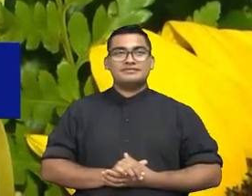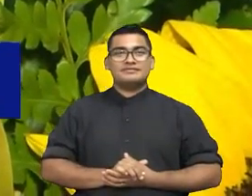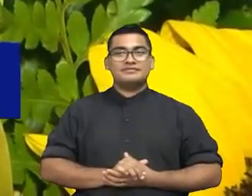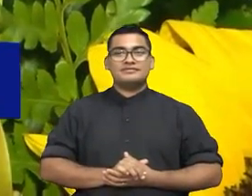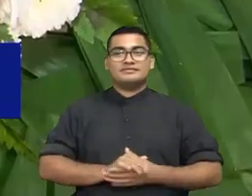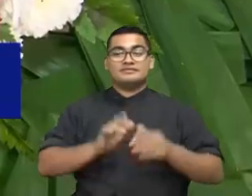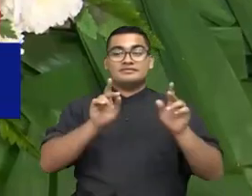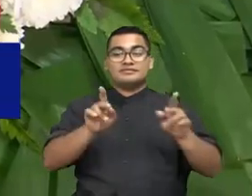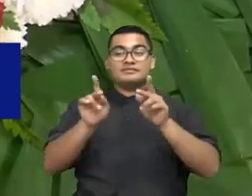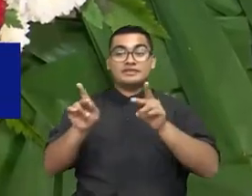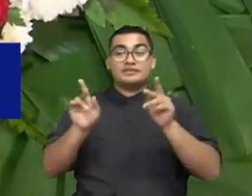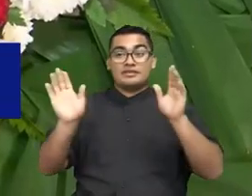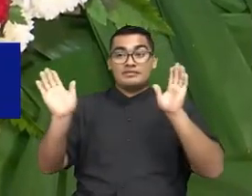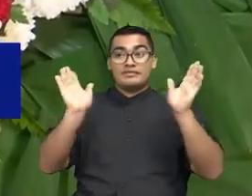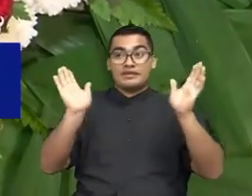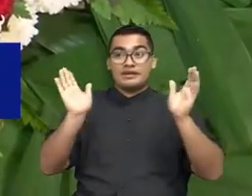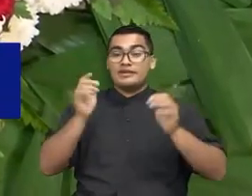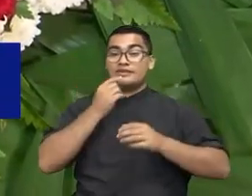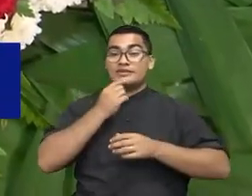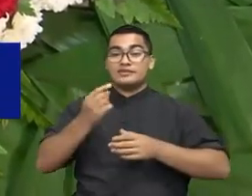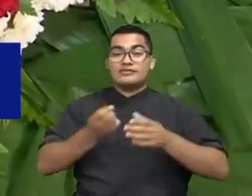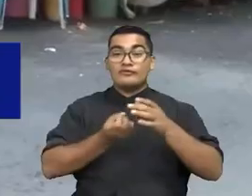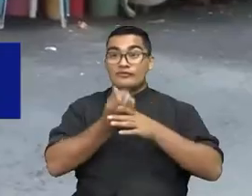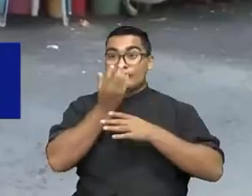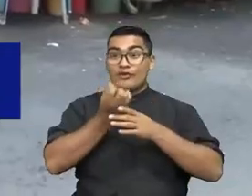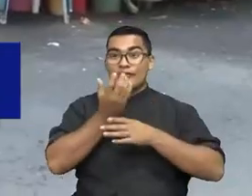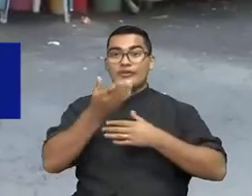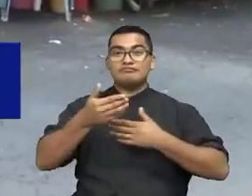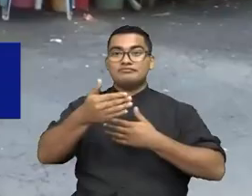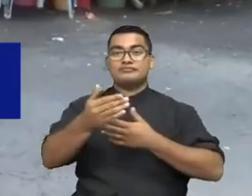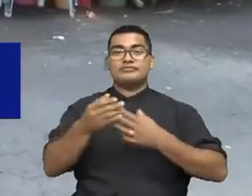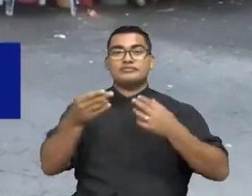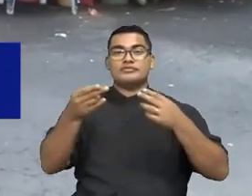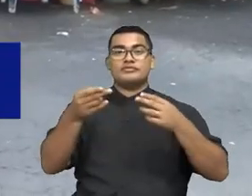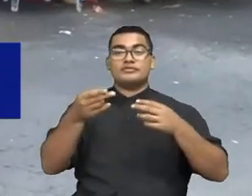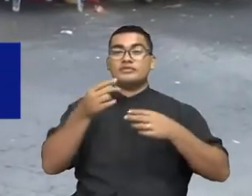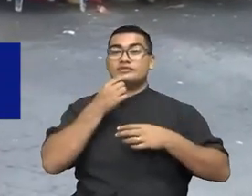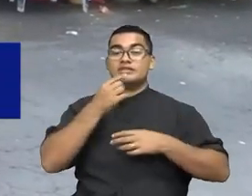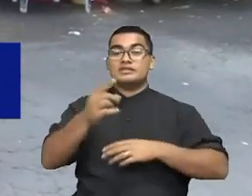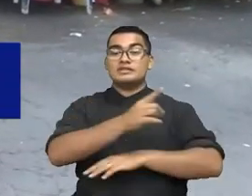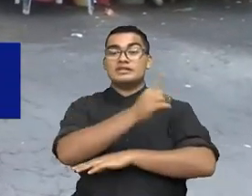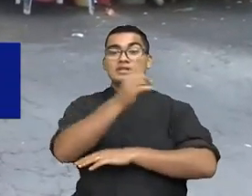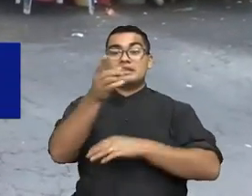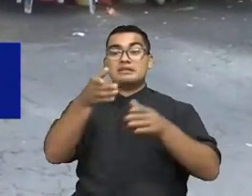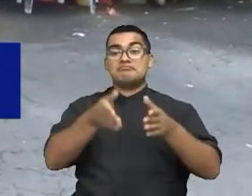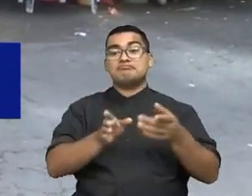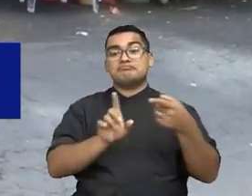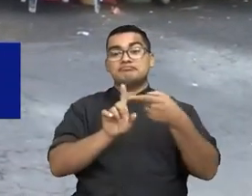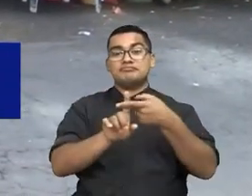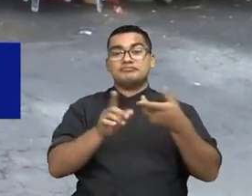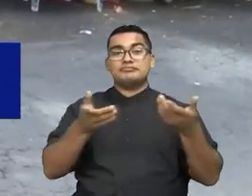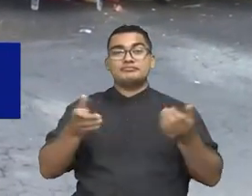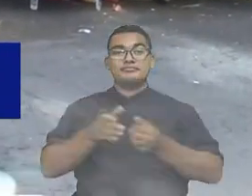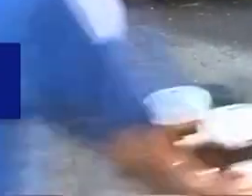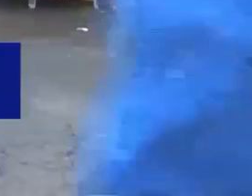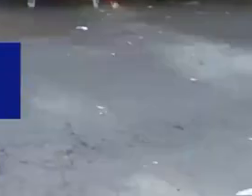Comerciantes de flores con buenas expectativas de venta de cara a la conmemoración del Día de los Fieles Difuntos.